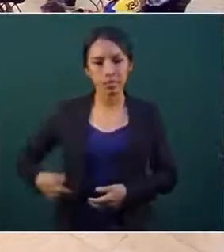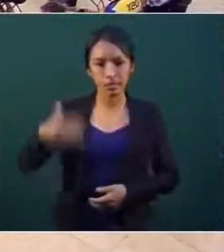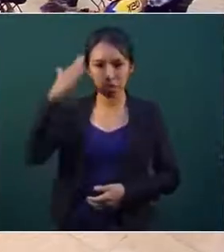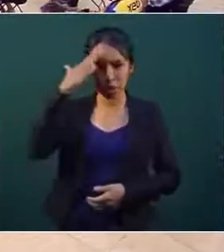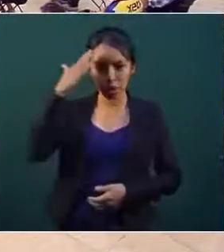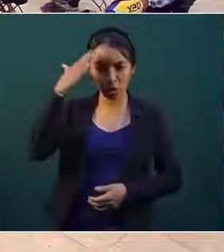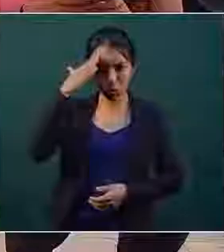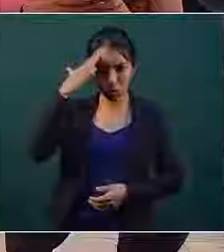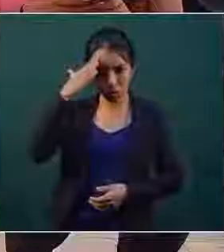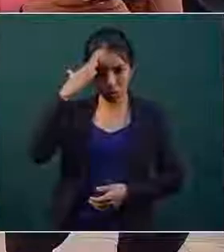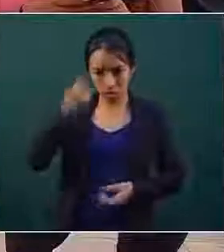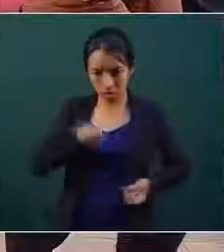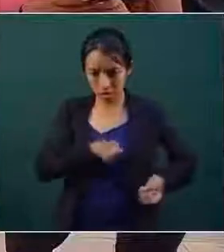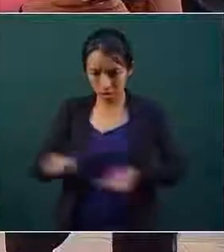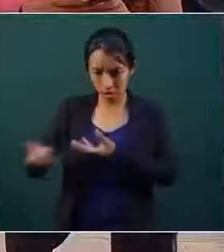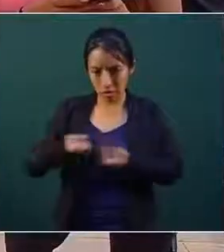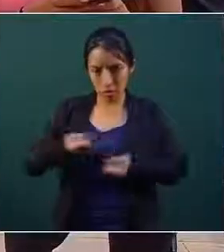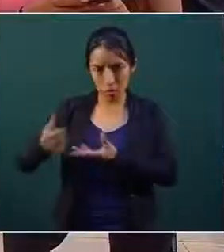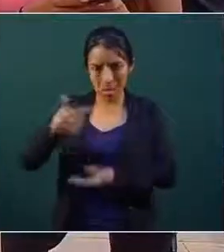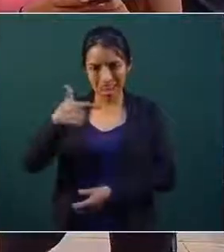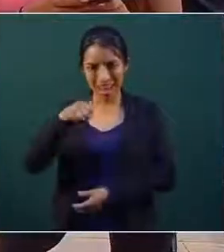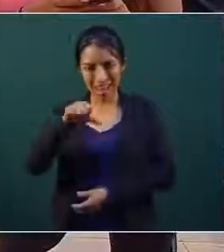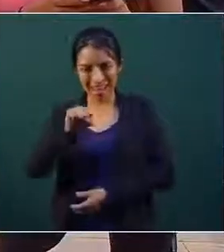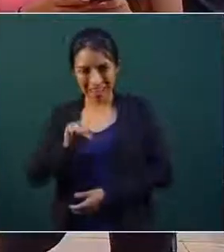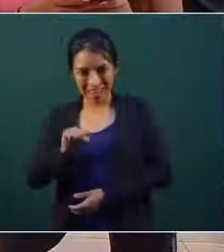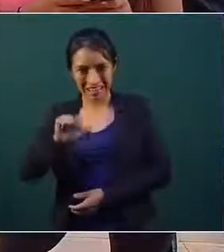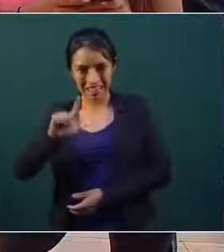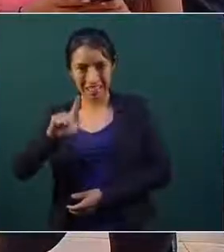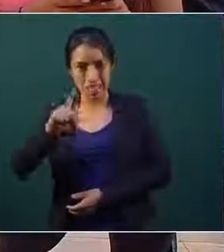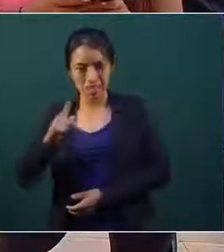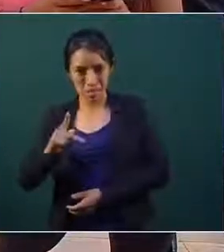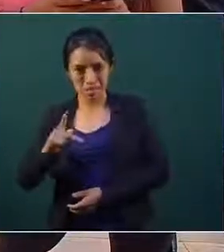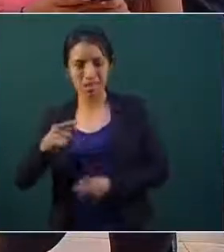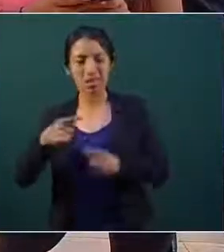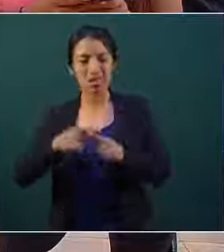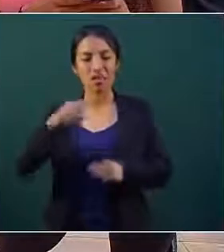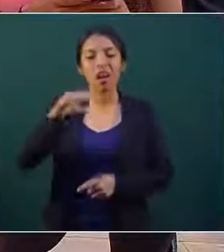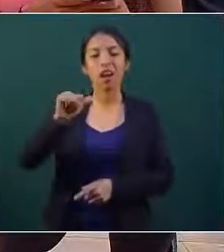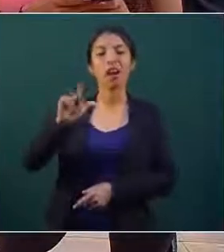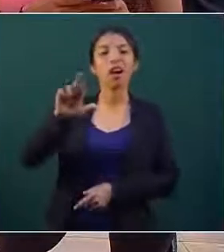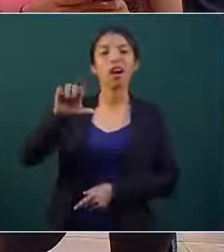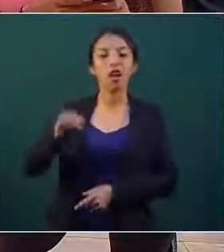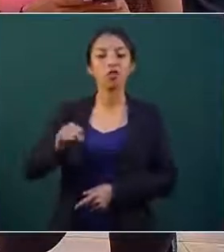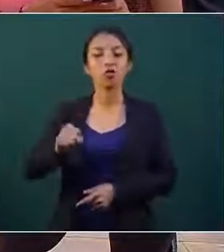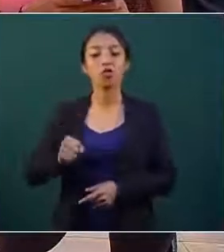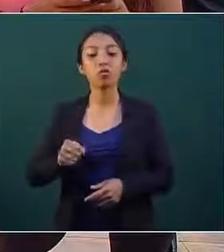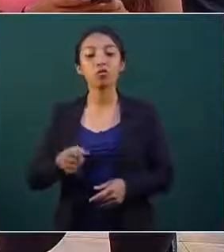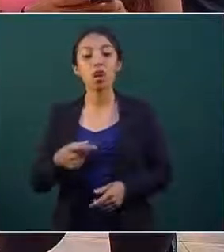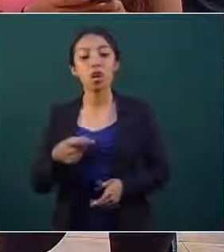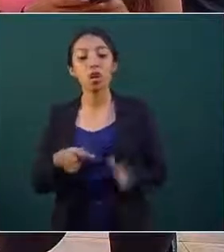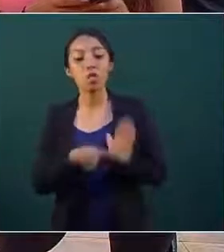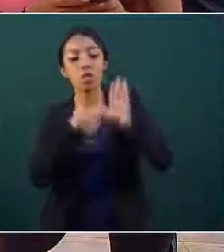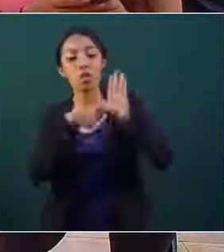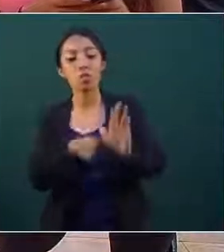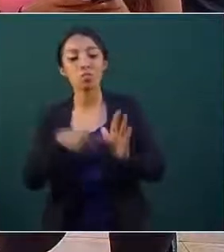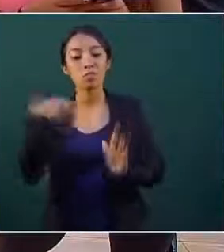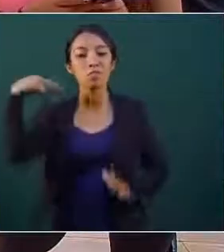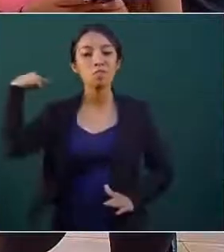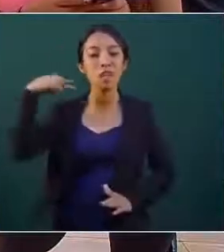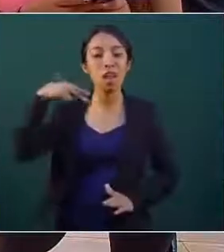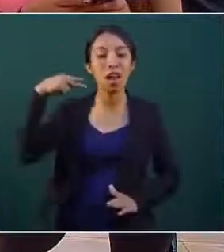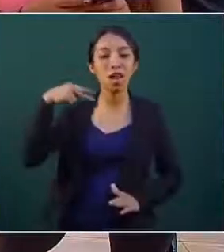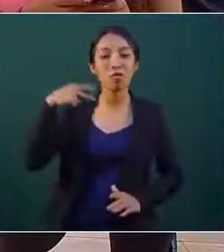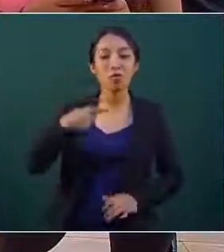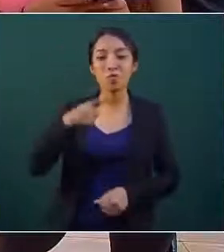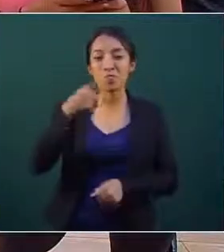Mexicana de Distribuidores de Gas LP, Amexgas, Carlos Herrero Farrera, dio a conocer que Veracruz ocupa los primeros lugares en cuanto al